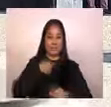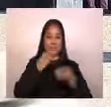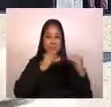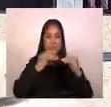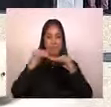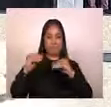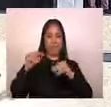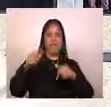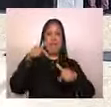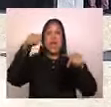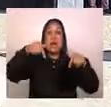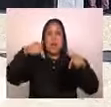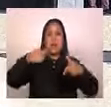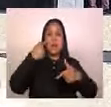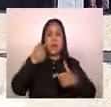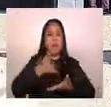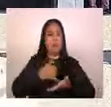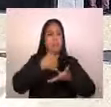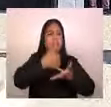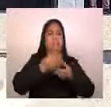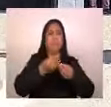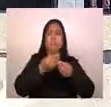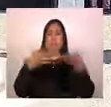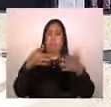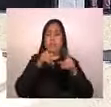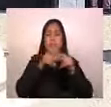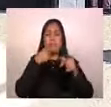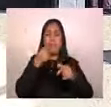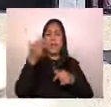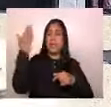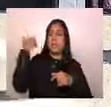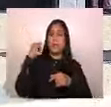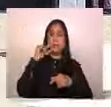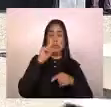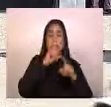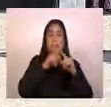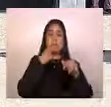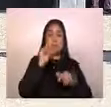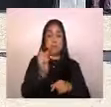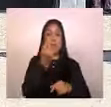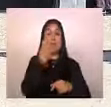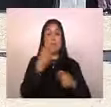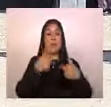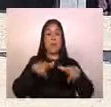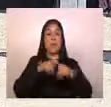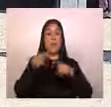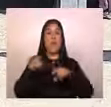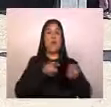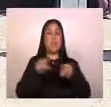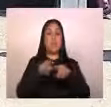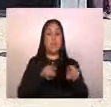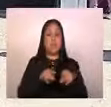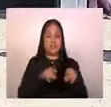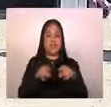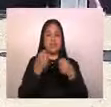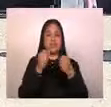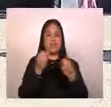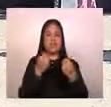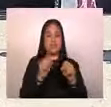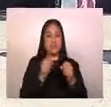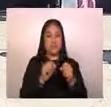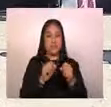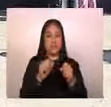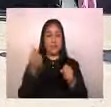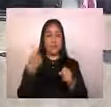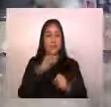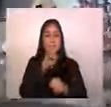Actualmente ha obtenido muchos premios, el más reciente, el primer lugar en la competencia realizada por